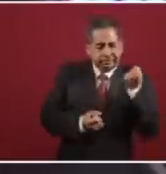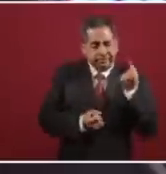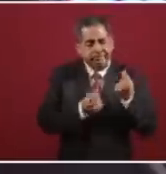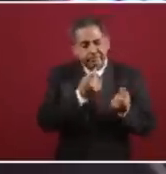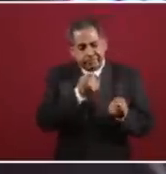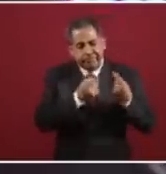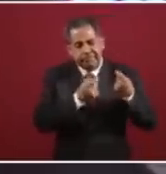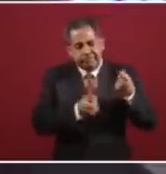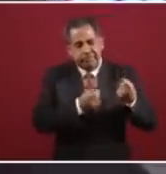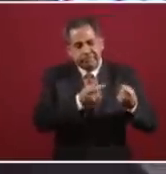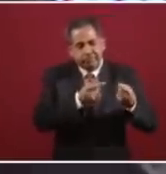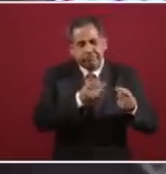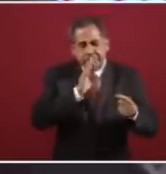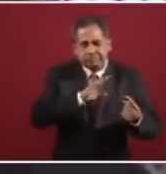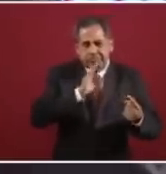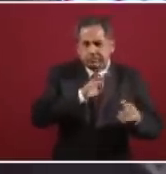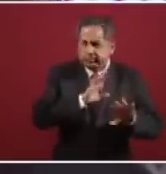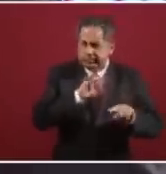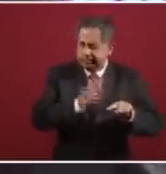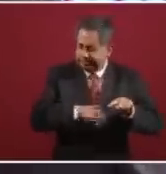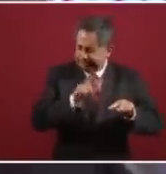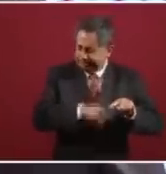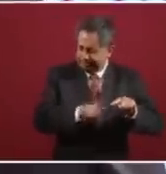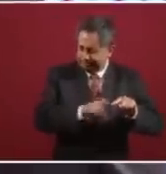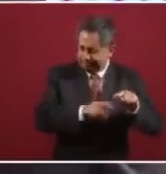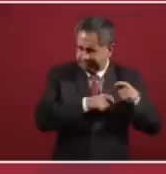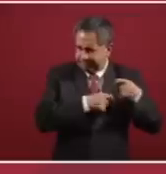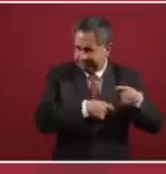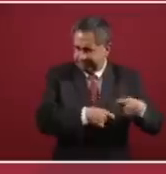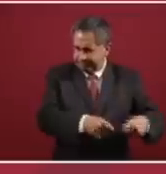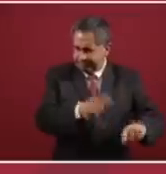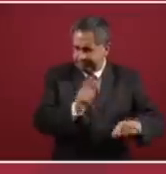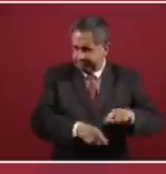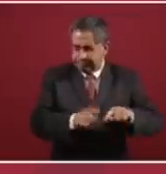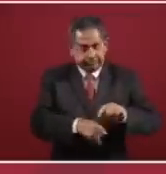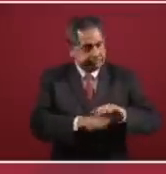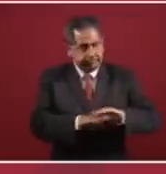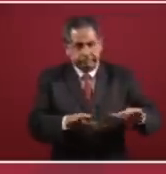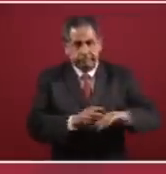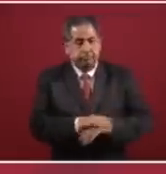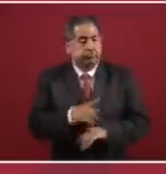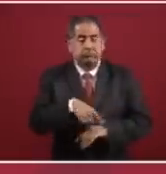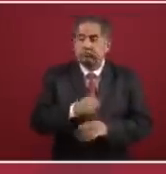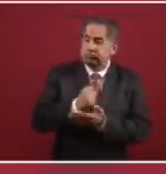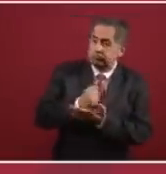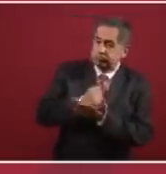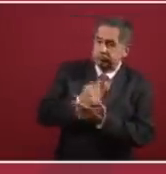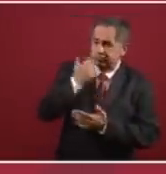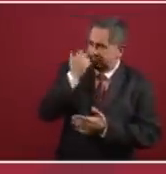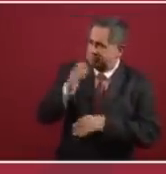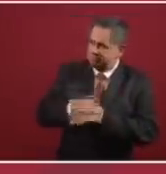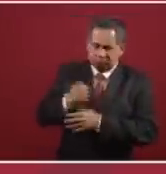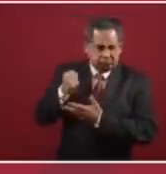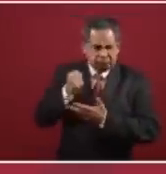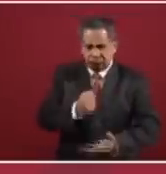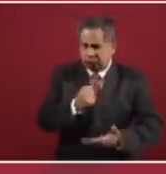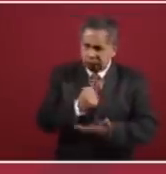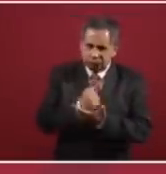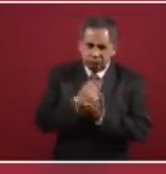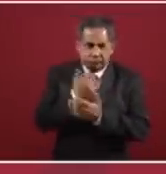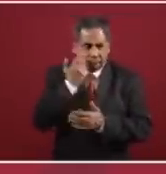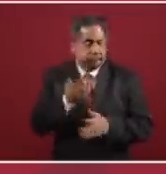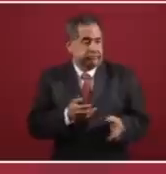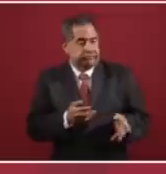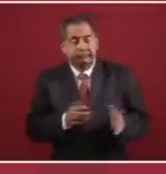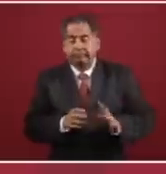esas malas prácticas, porque están presionando, que quieren dinero